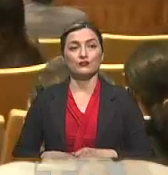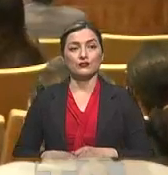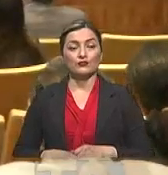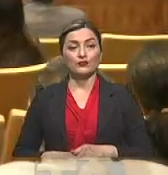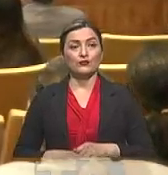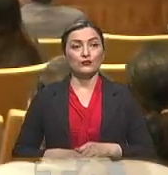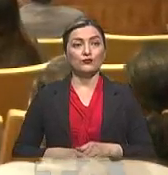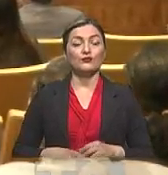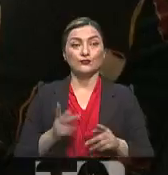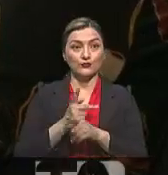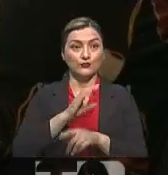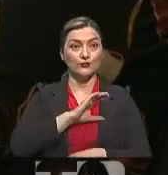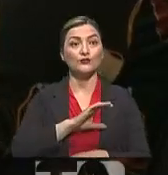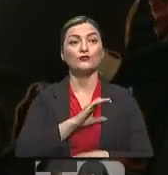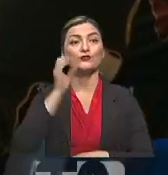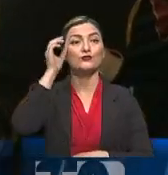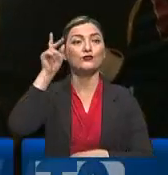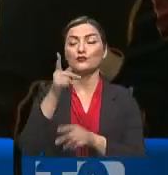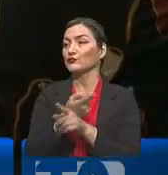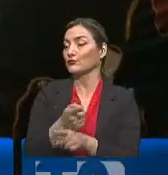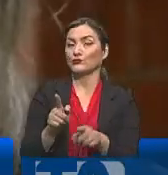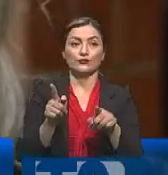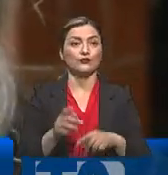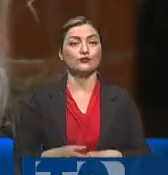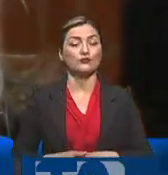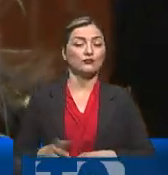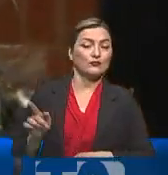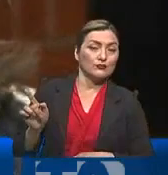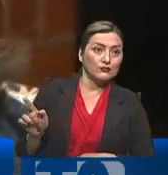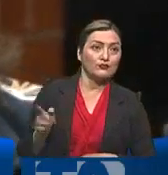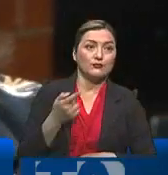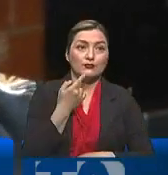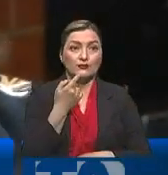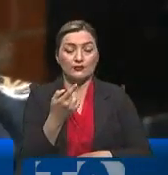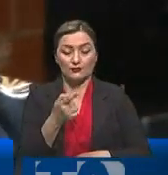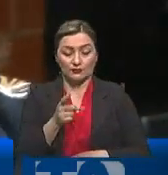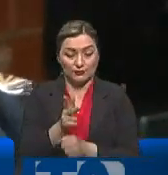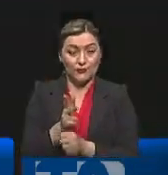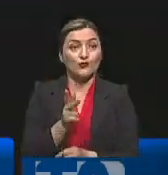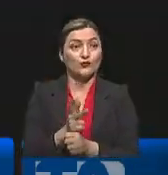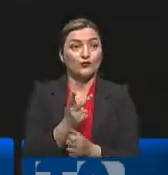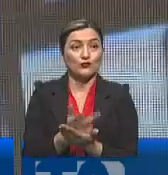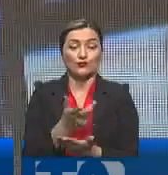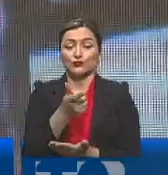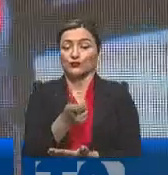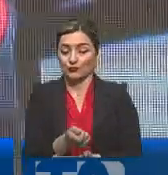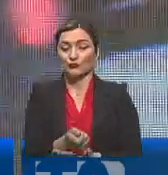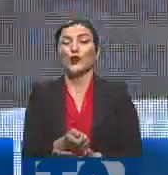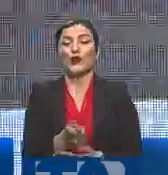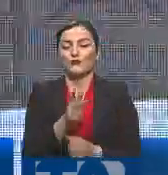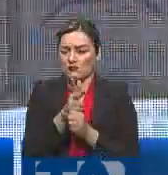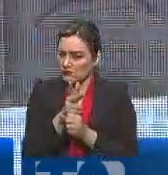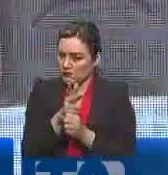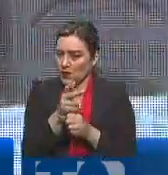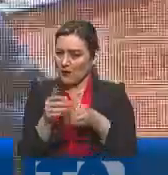Los concejales metropolitanos tienen opiniones divididas. Por un lado están quienes insisten en que las bodycams que fueron adquiridas para transparentar